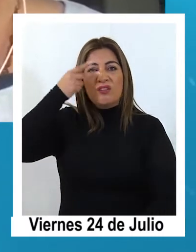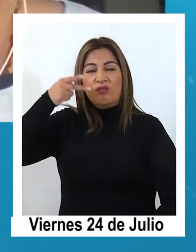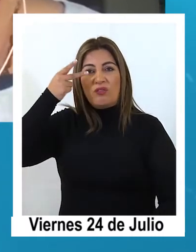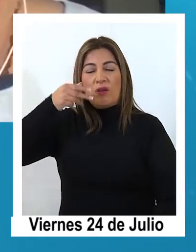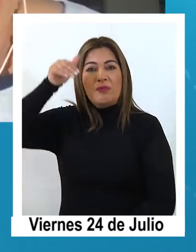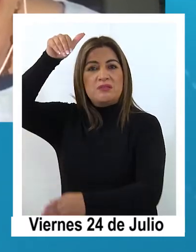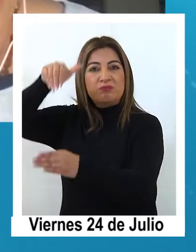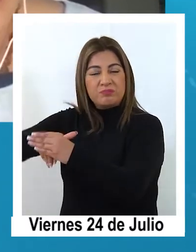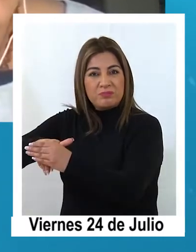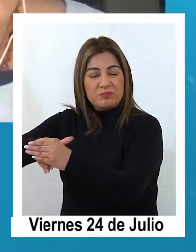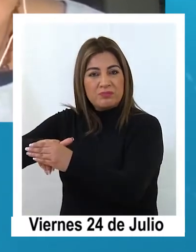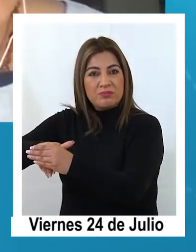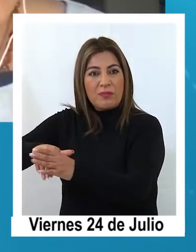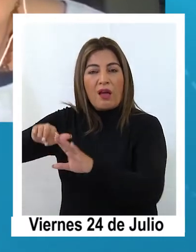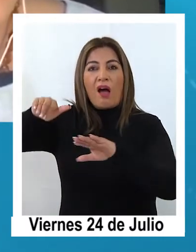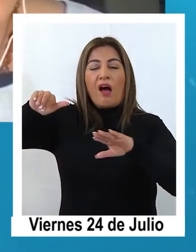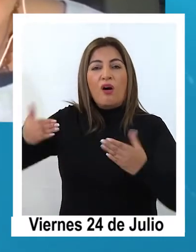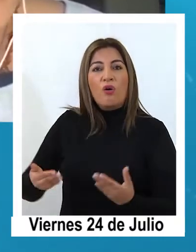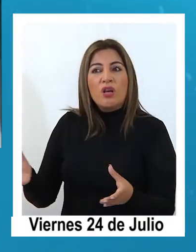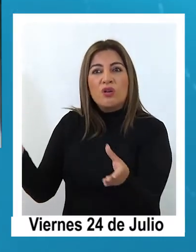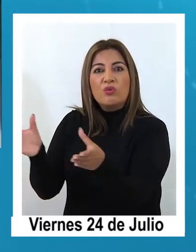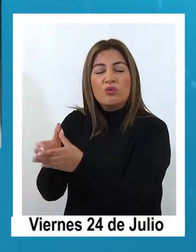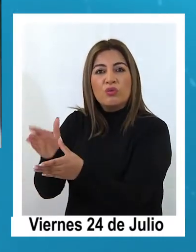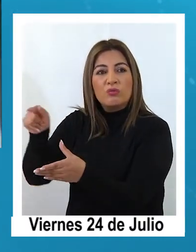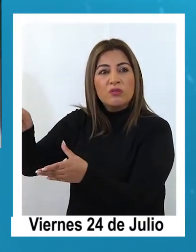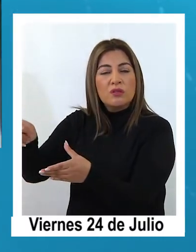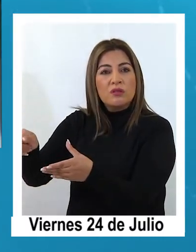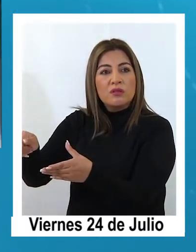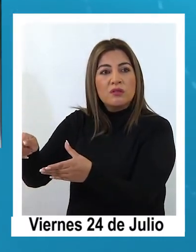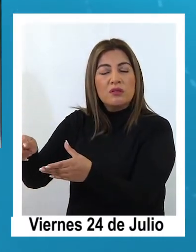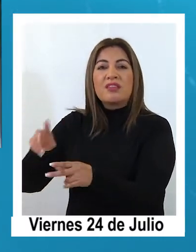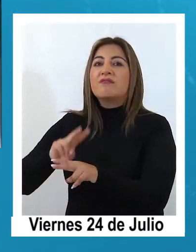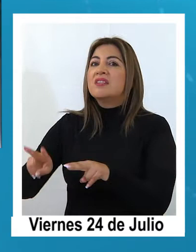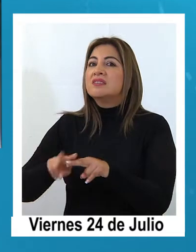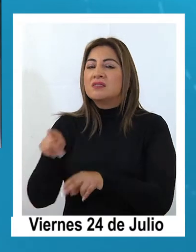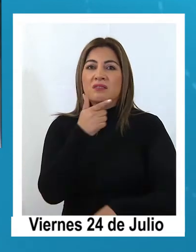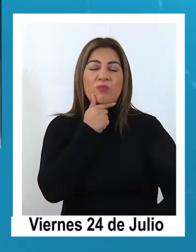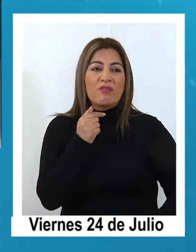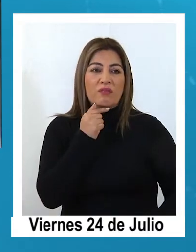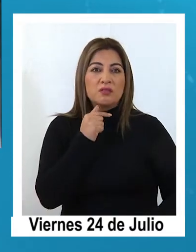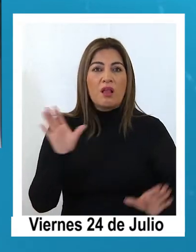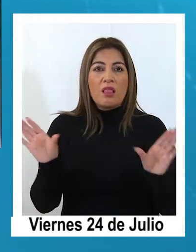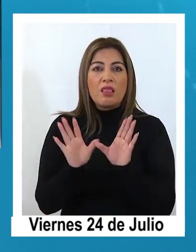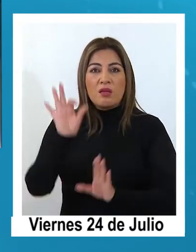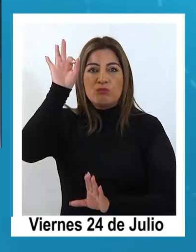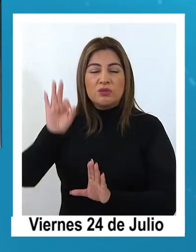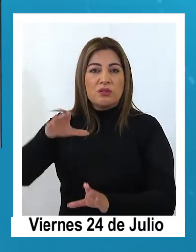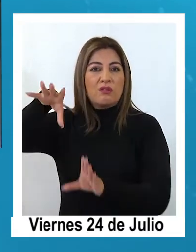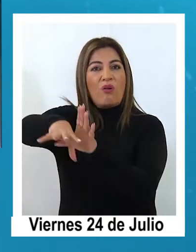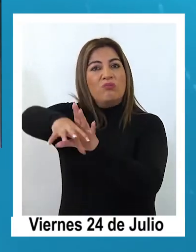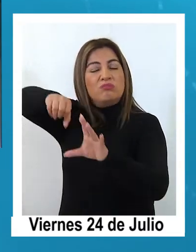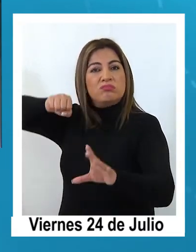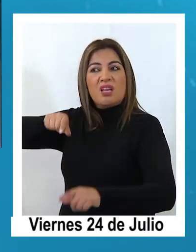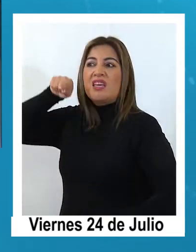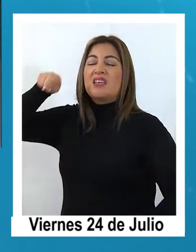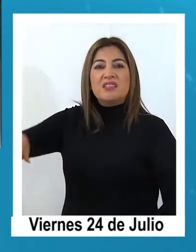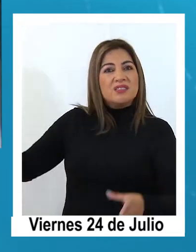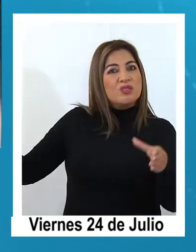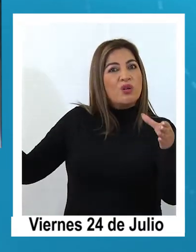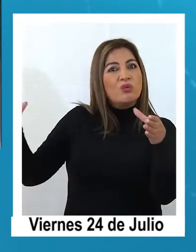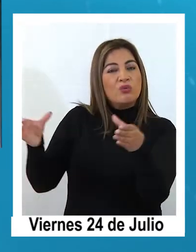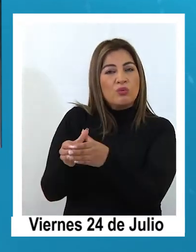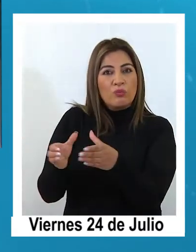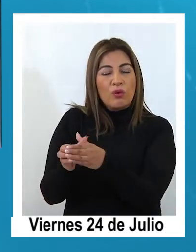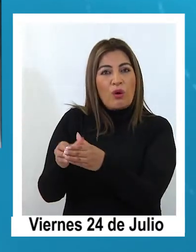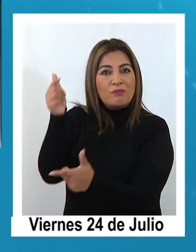acuerdo para el plebiscito. Y ahora es el partido político Bisagra que va a facilitar lo del 10%. Y fue el partido político